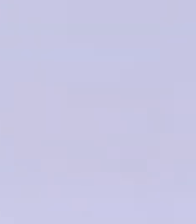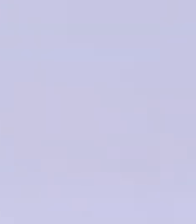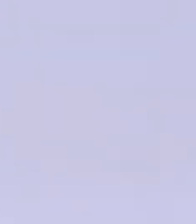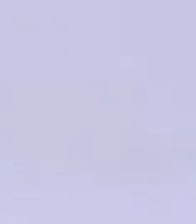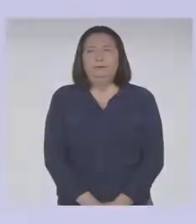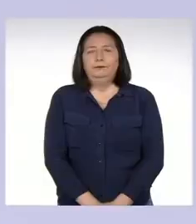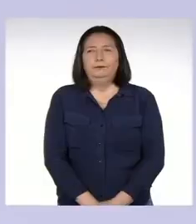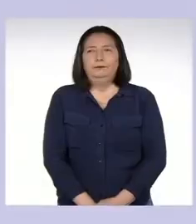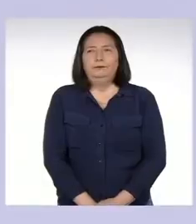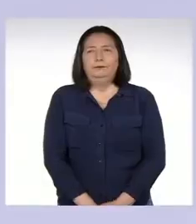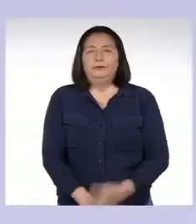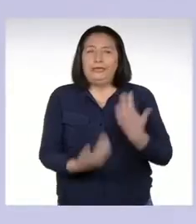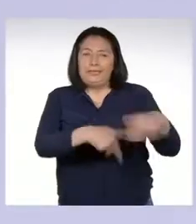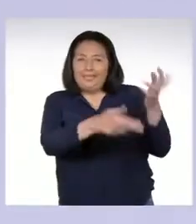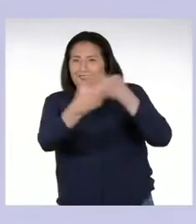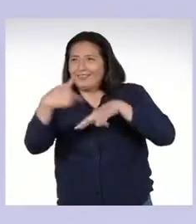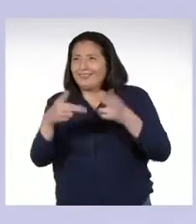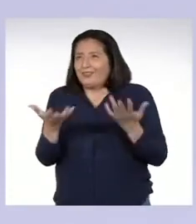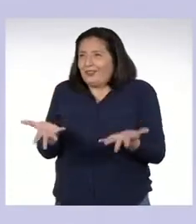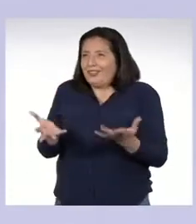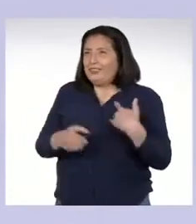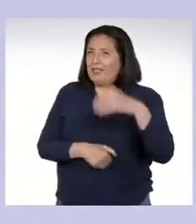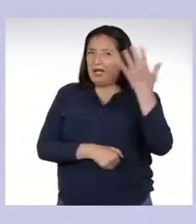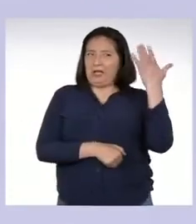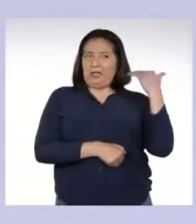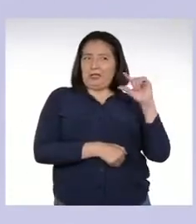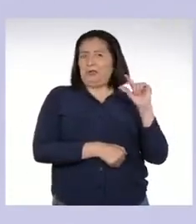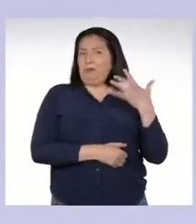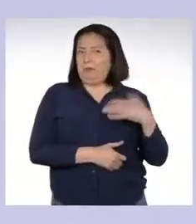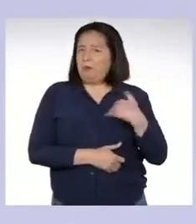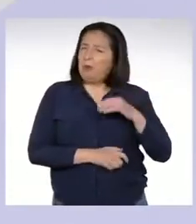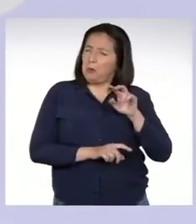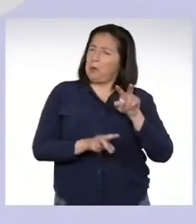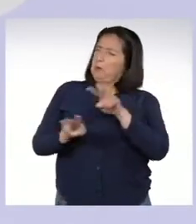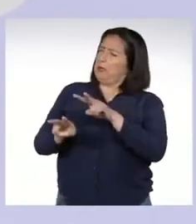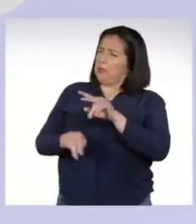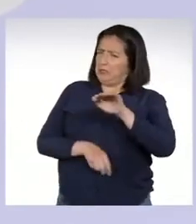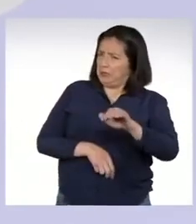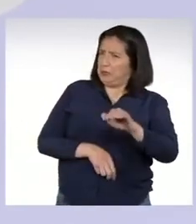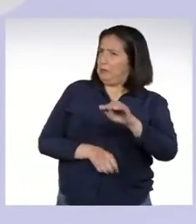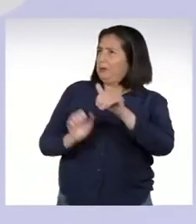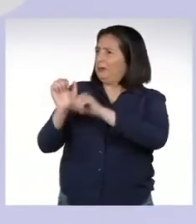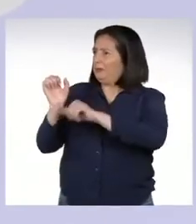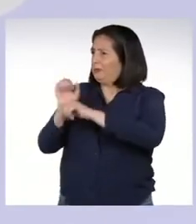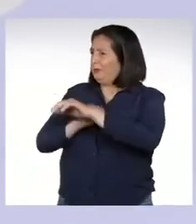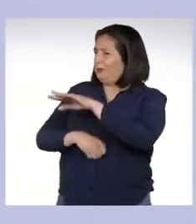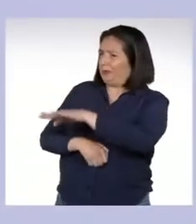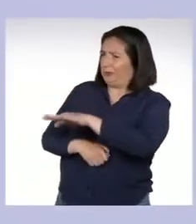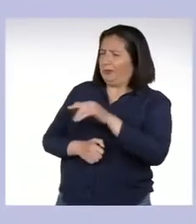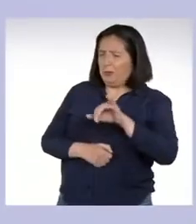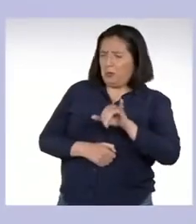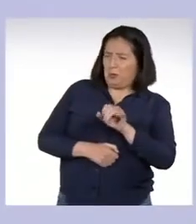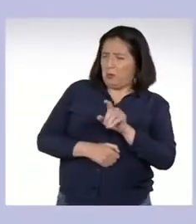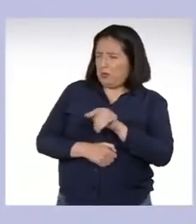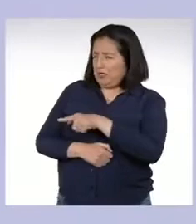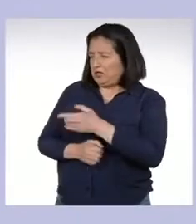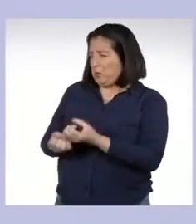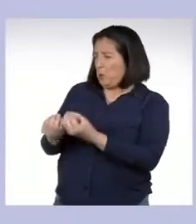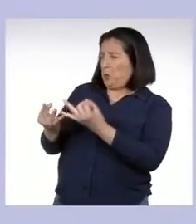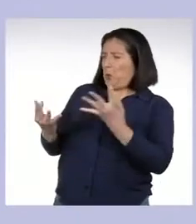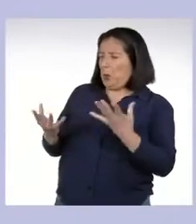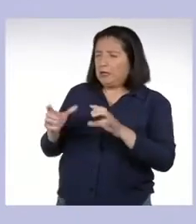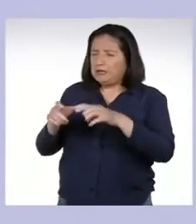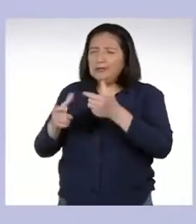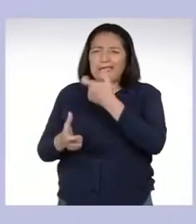Estamos de regreso aquí en Aprendo en Casa. Hace unos momentos hemos visto cómo Juliana y su hermano Daniel averiguaban cuántas galletas